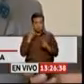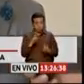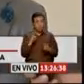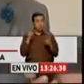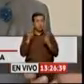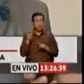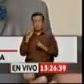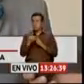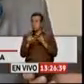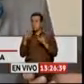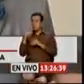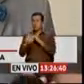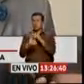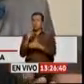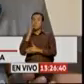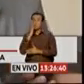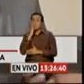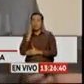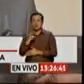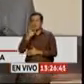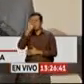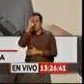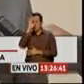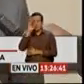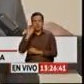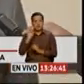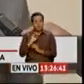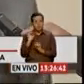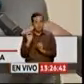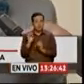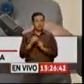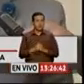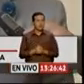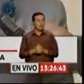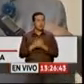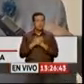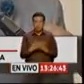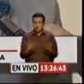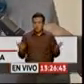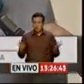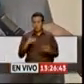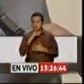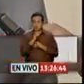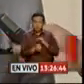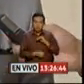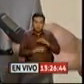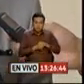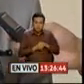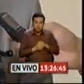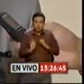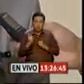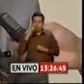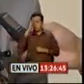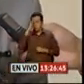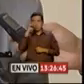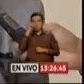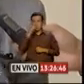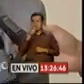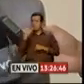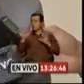también escondieron el proceso para la madre ya es decir y en ese en esa reserva cuando estaba solo la policía y la fiscalía